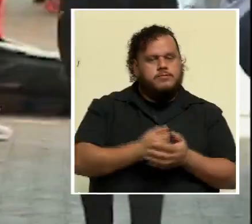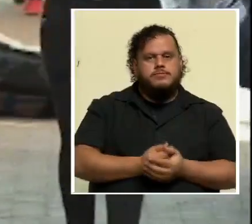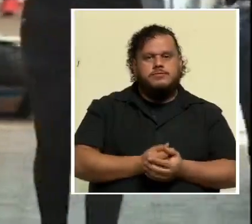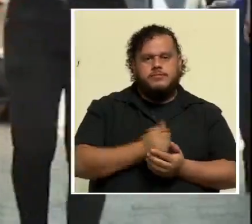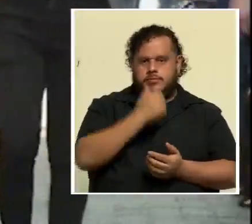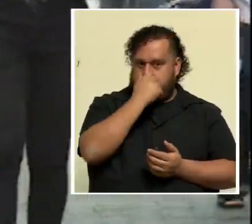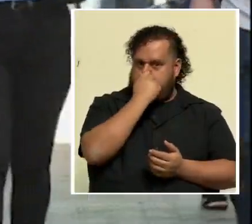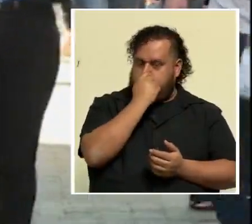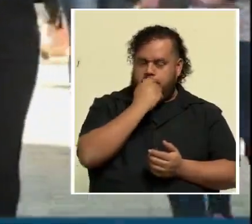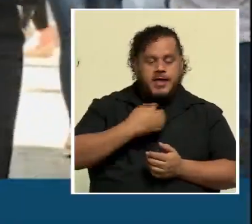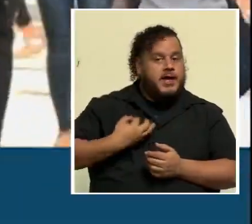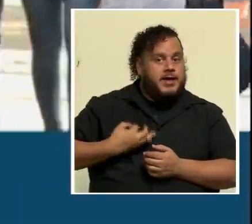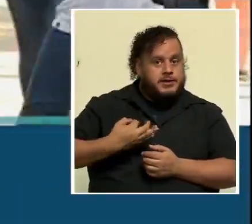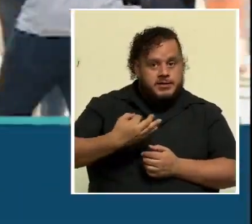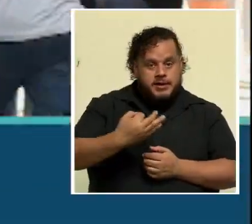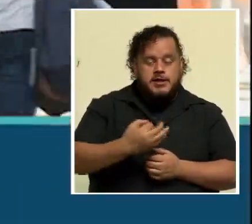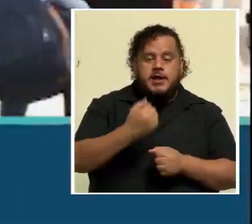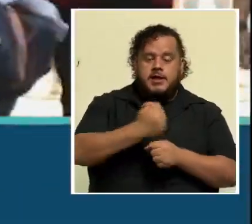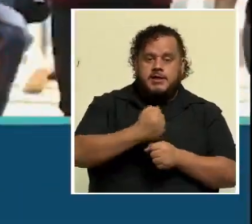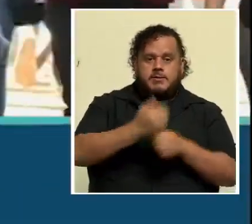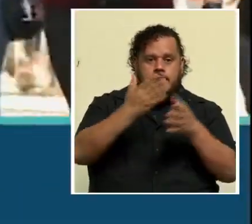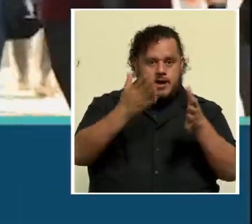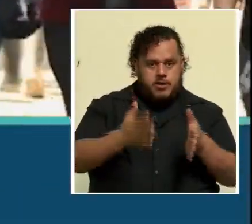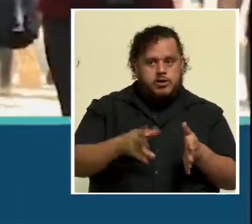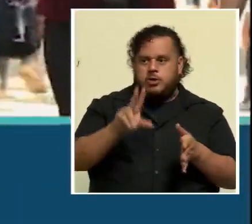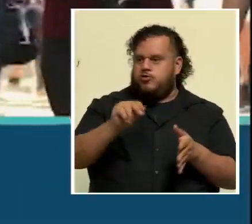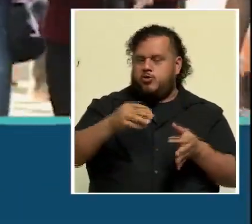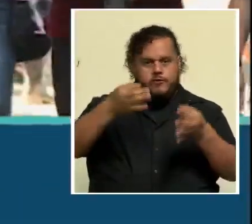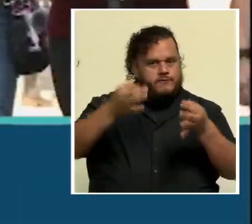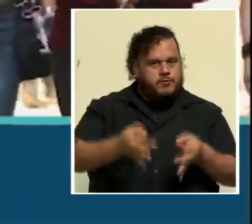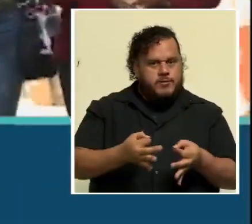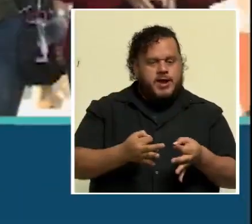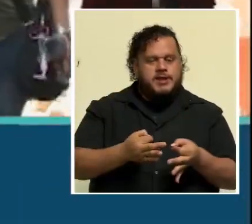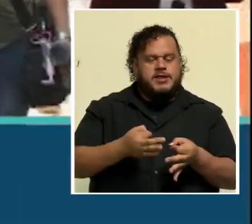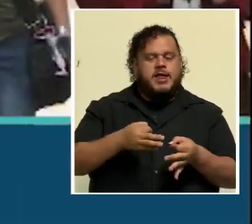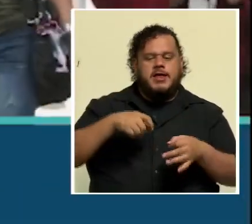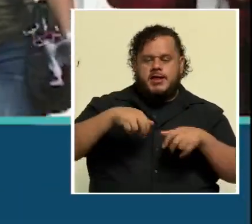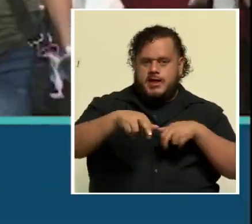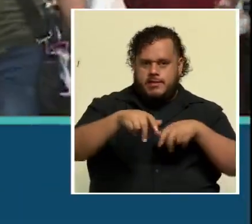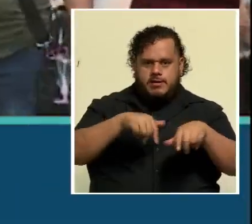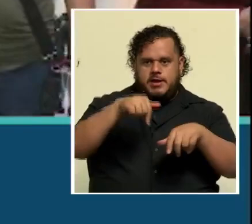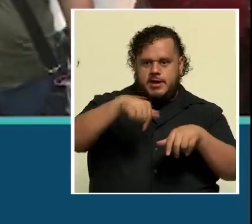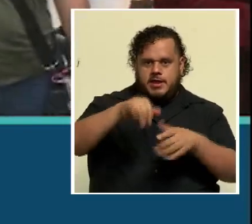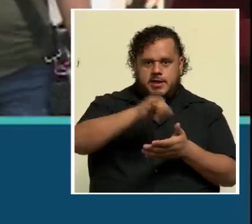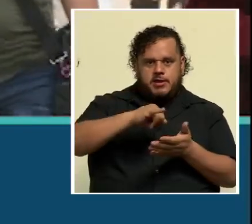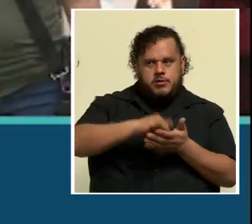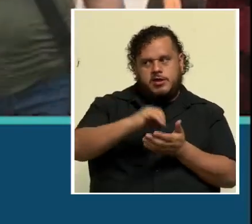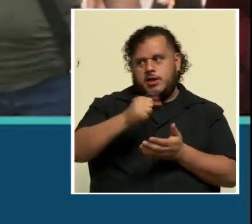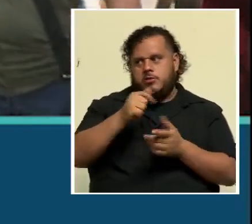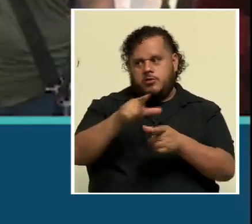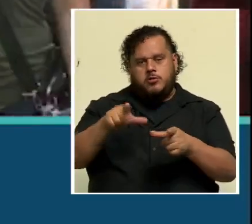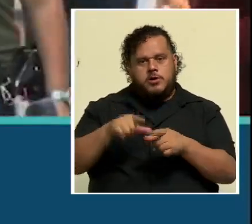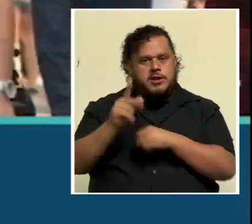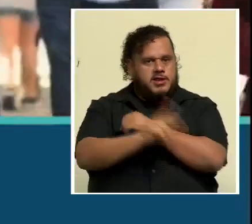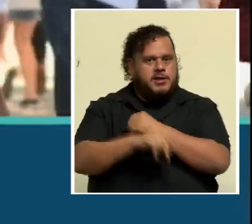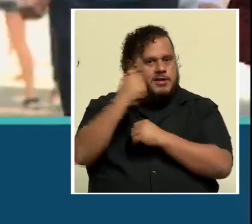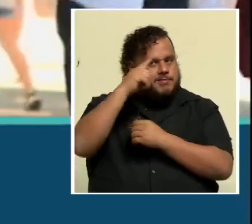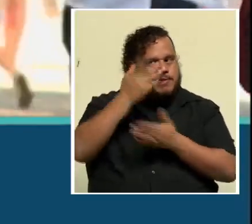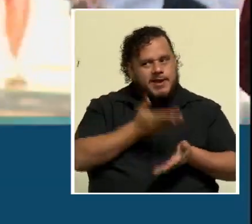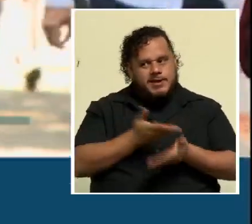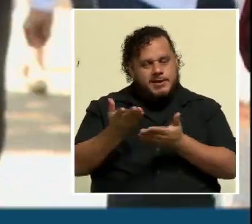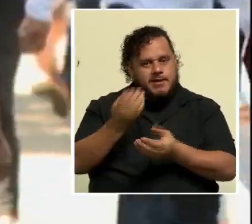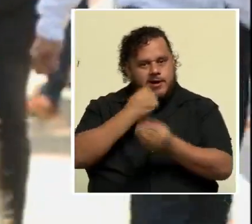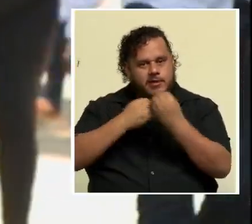Día a día, trabajadores informales frecuentan estas calles de San José y otros sitios del país, con el fin de llevar el sustento a sus